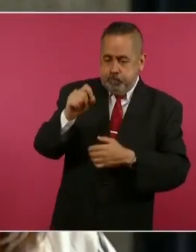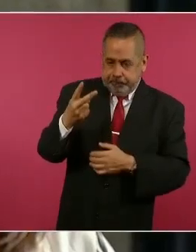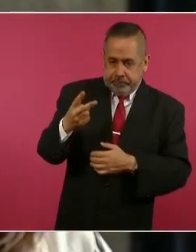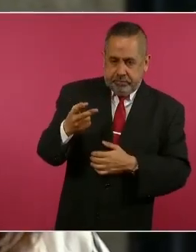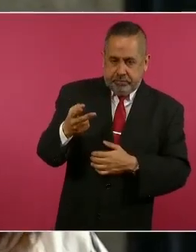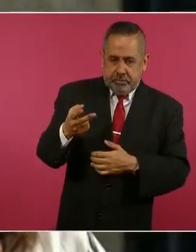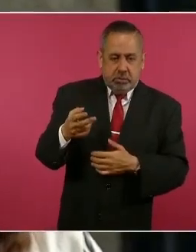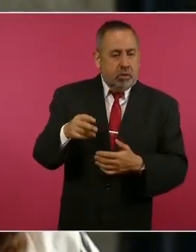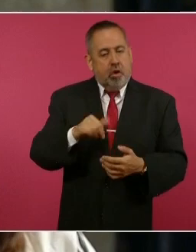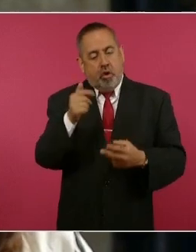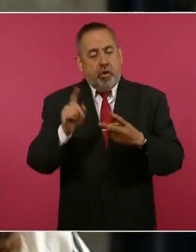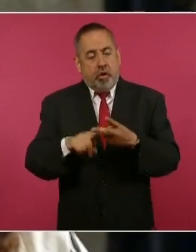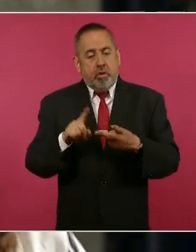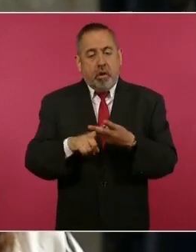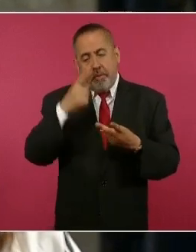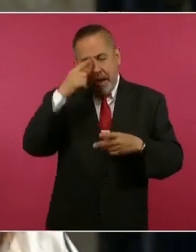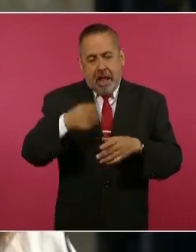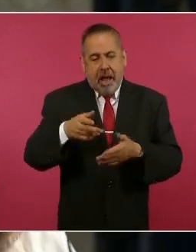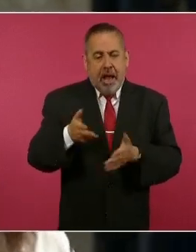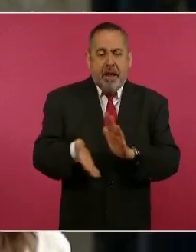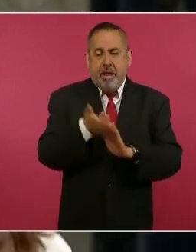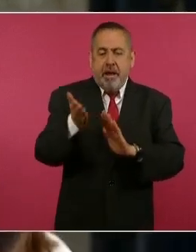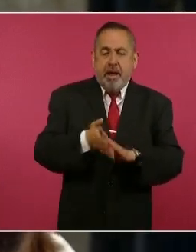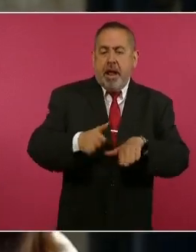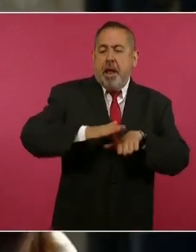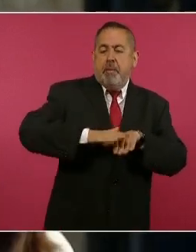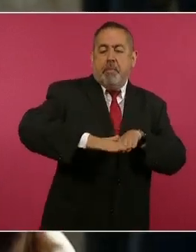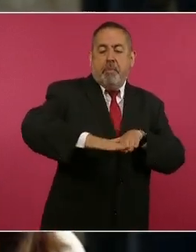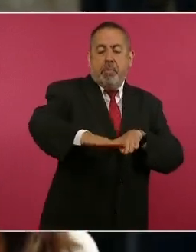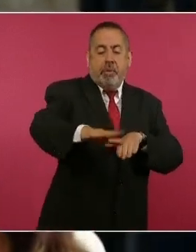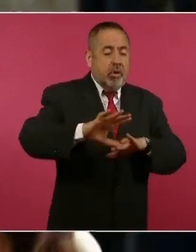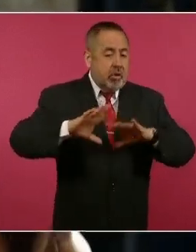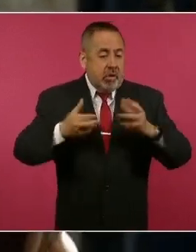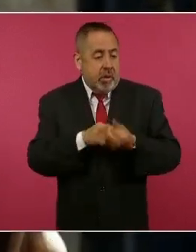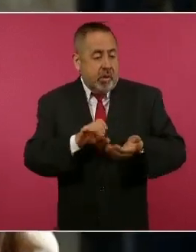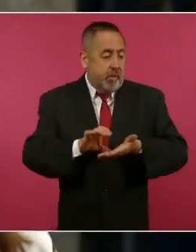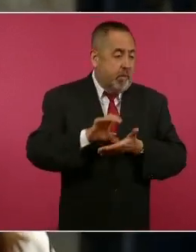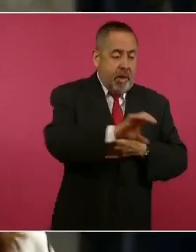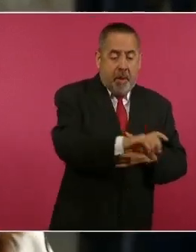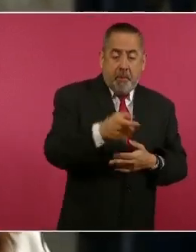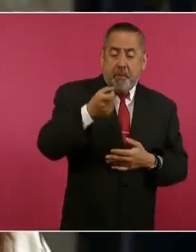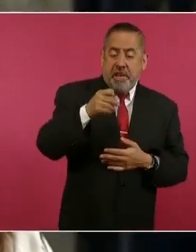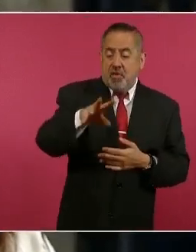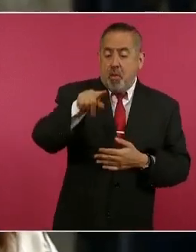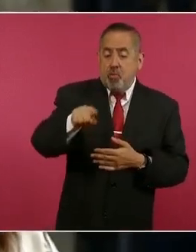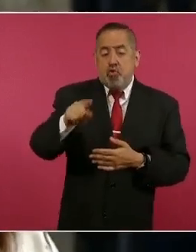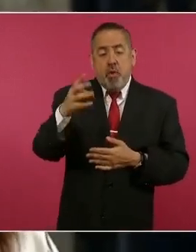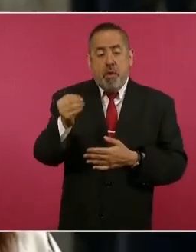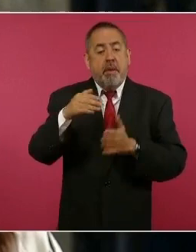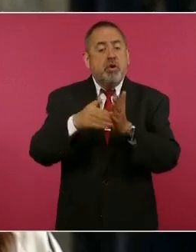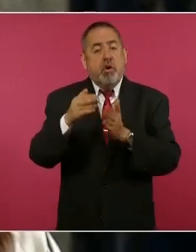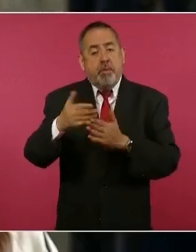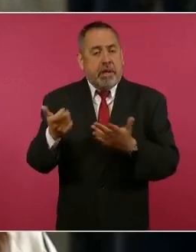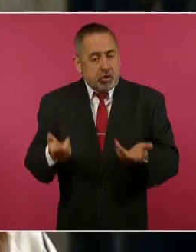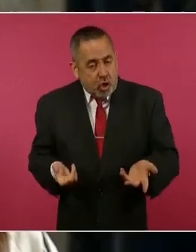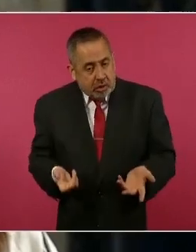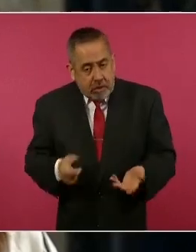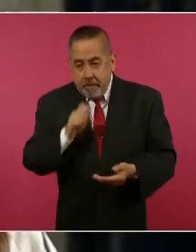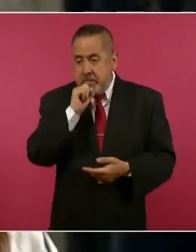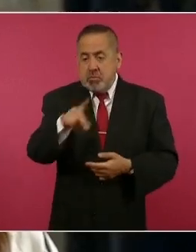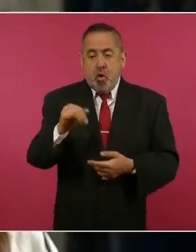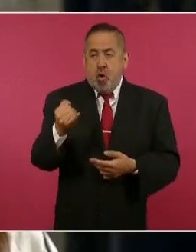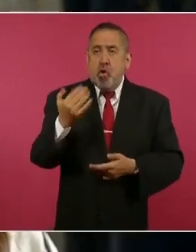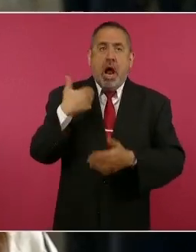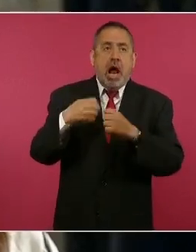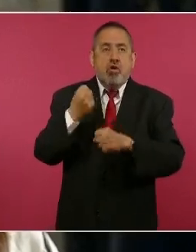2022. Otra, en la pavimentación por un total de 29.9 millones de pesos, también en el mes de junio